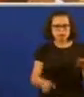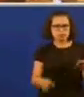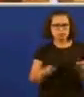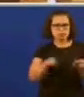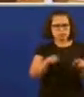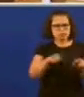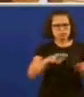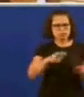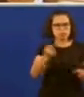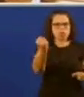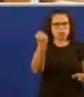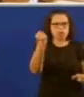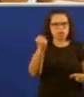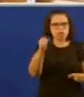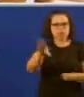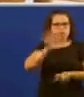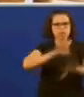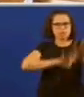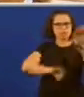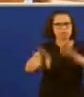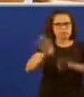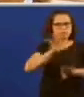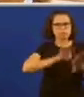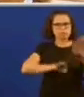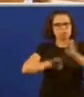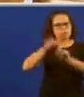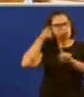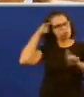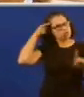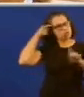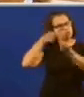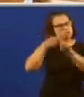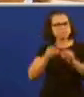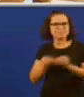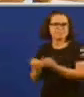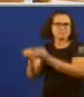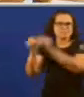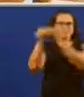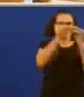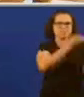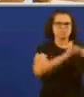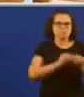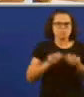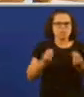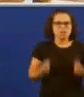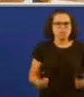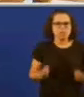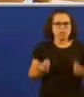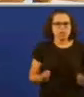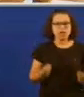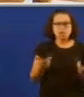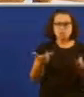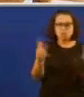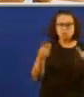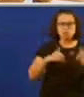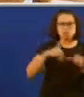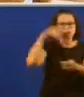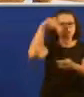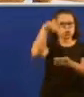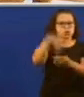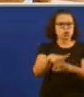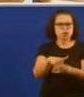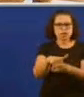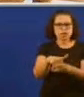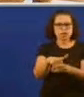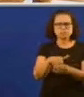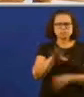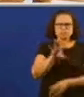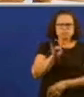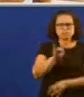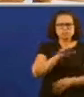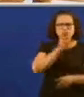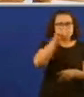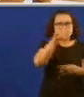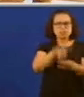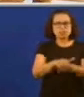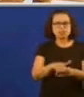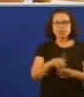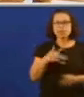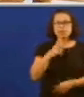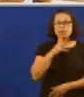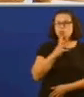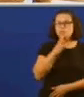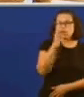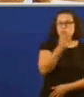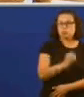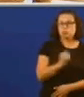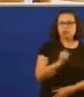decisións claves en busca de se ben común. Democracia é votar, claro que sí, pero non só unha vez cada